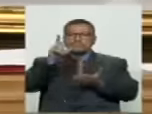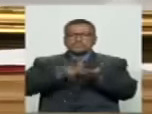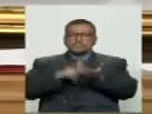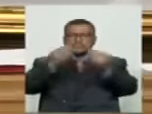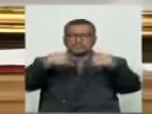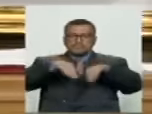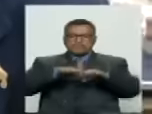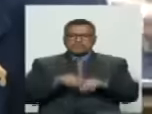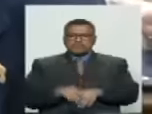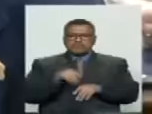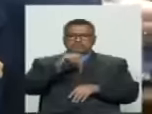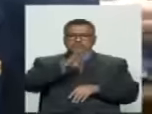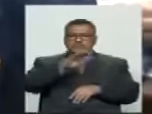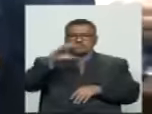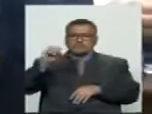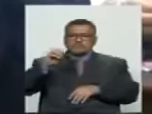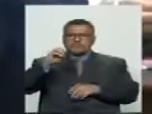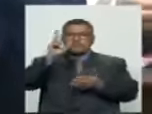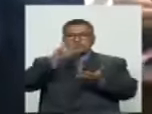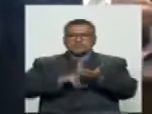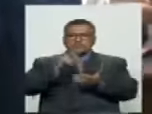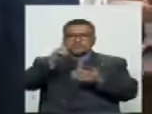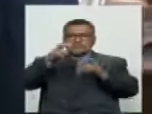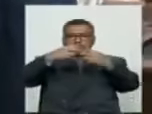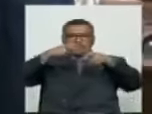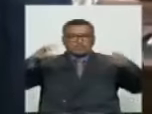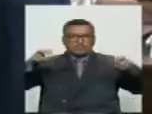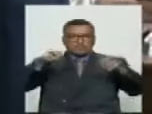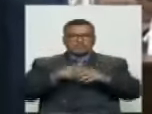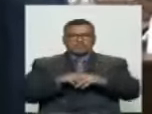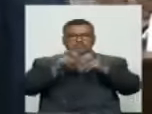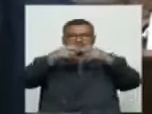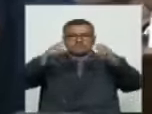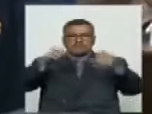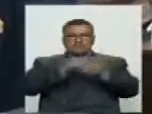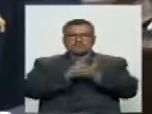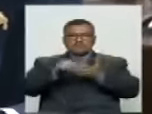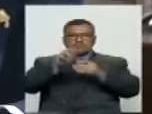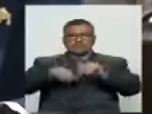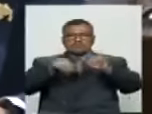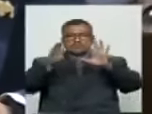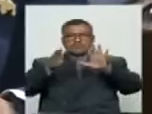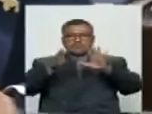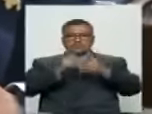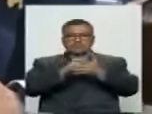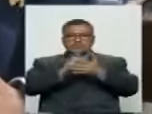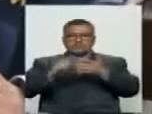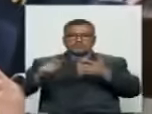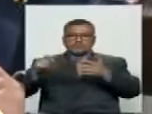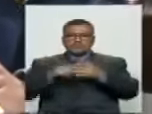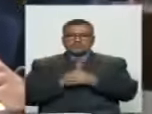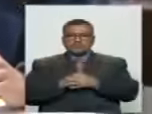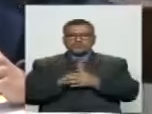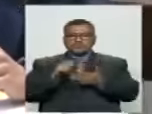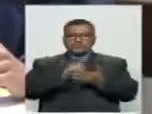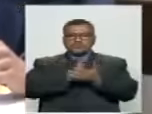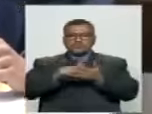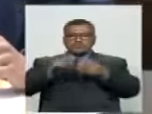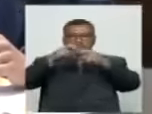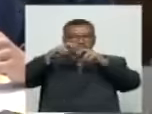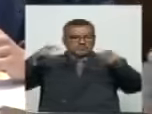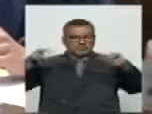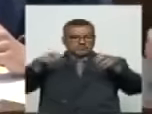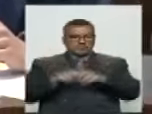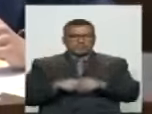aprobado. Siguiente. Cuadragésimo. Se sugiere aprobar un nuevo epígrafe, el cual será el epígrafe del artículo 19, quedando redactado en los siguientes términos.